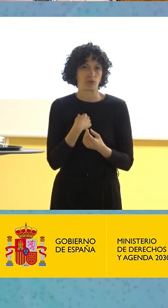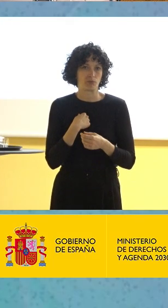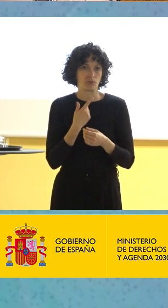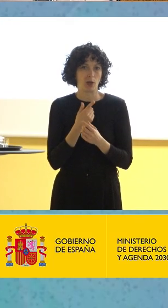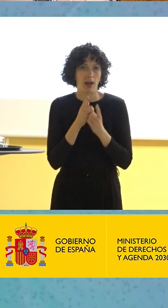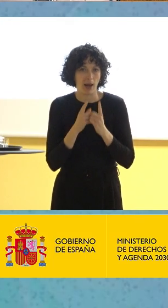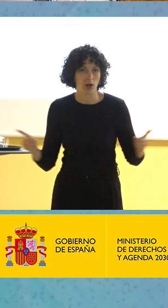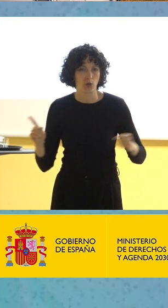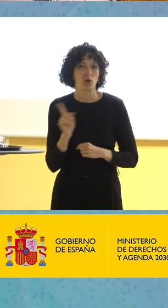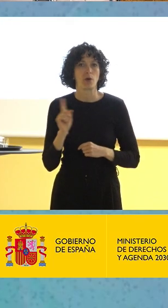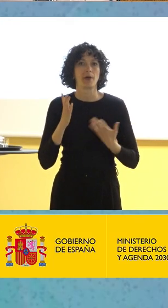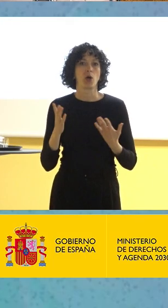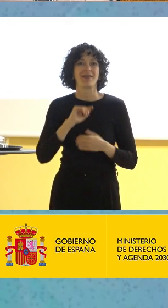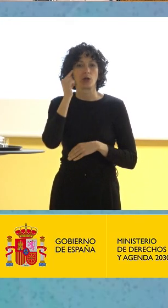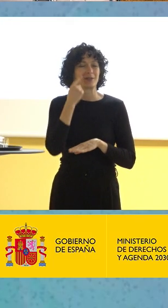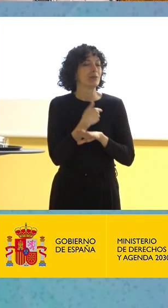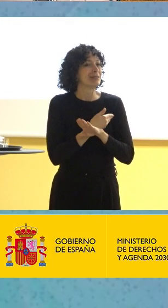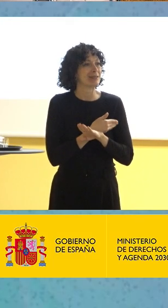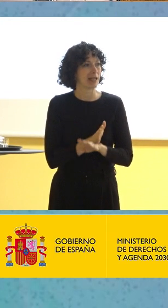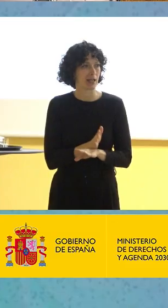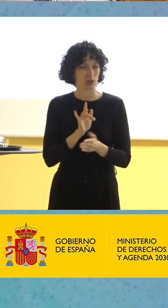retraso diagnóstico que se da cuando